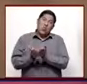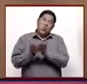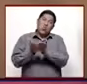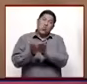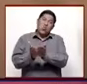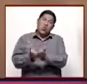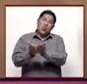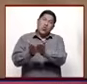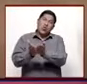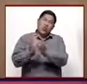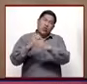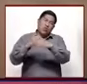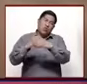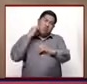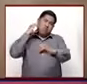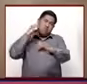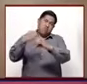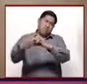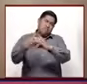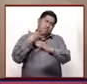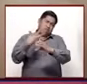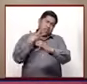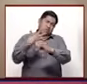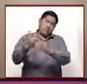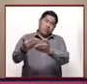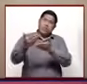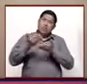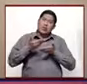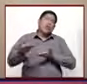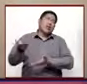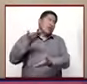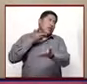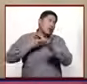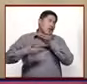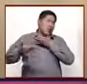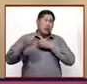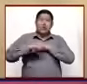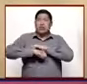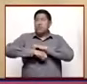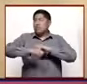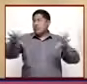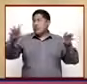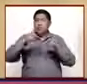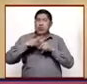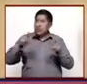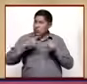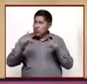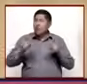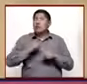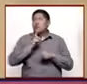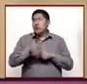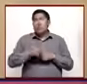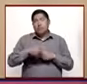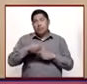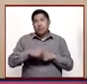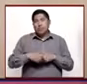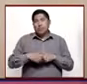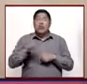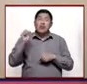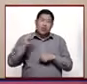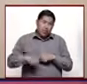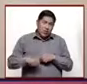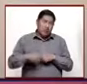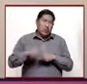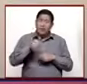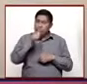llegado, así es que yo creo que hasta este fin de semana ya van a comenzar a distribuirse en los diferentes sistemas que van a venir directamente hacia el país. Así es, miren, hay